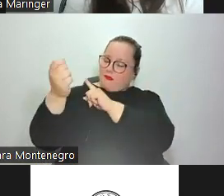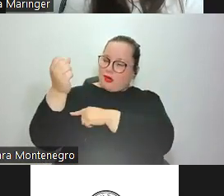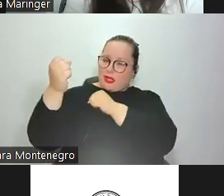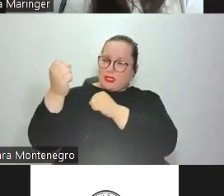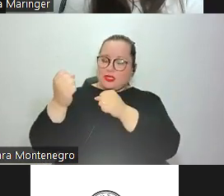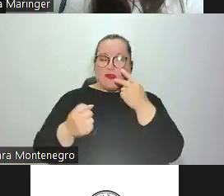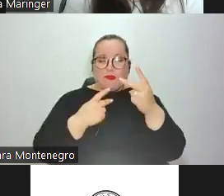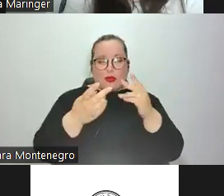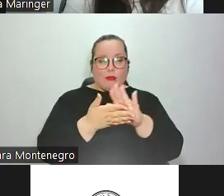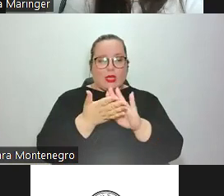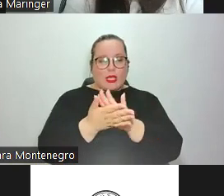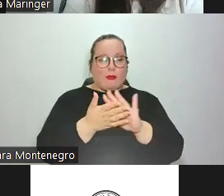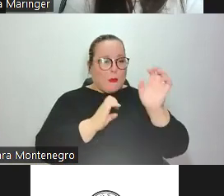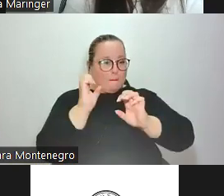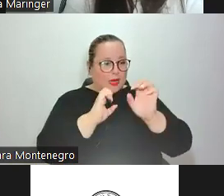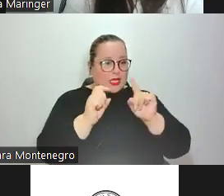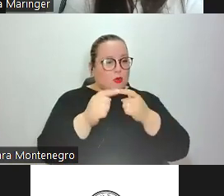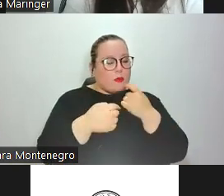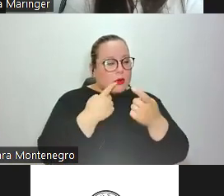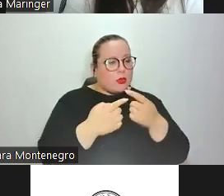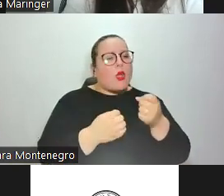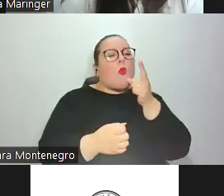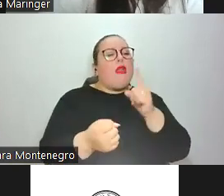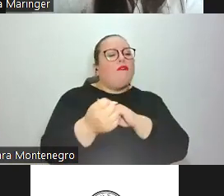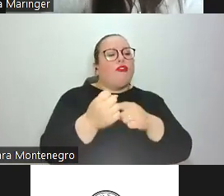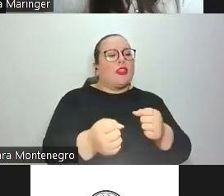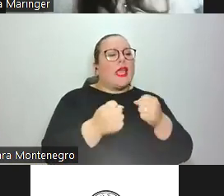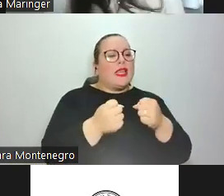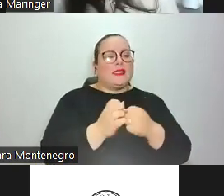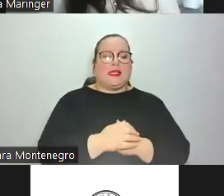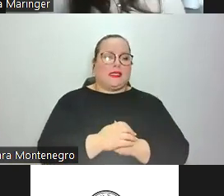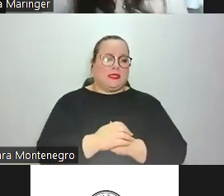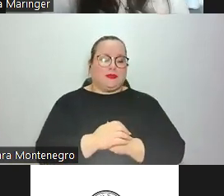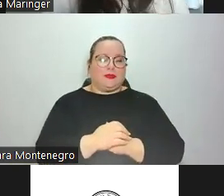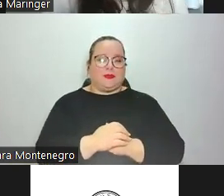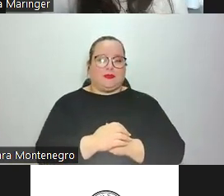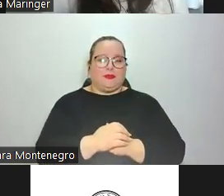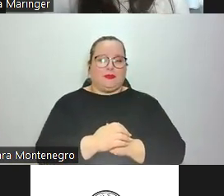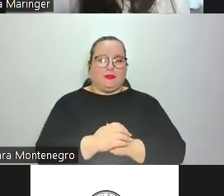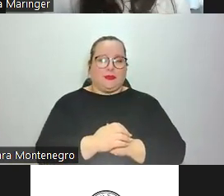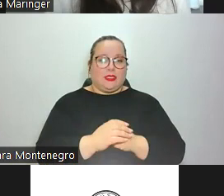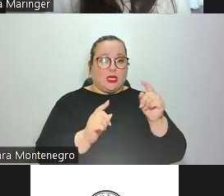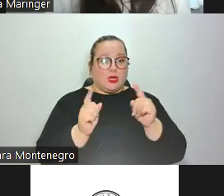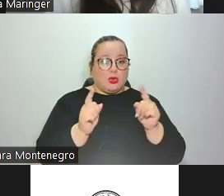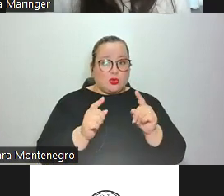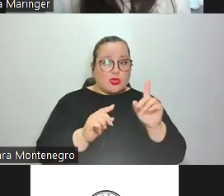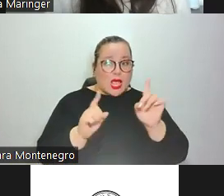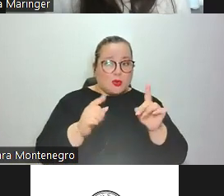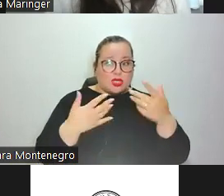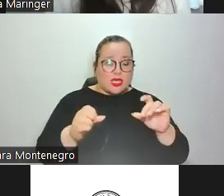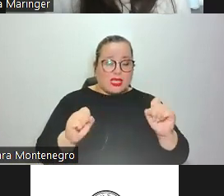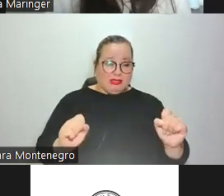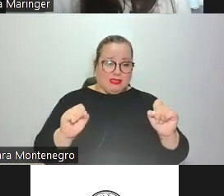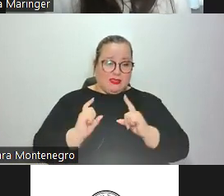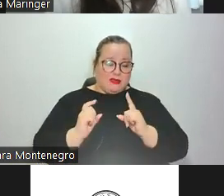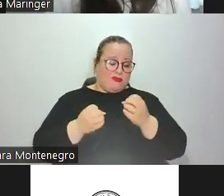como ya, cuéntame cuáles son tus fortalezas. ¿Cuáles son? Incluso varios de acá están egresados ya hace tiempo, deben